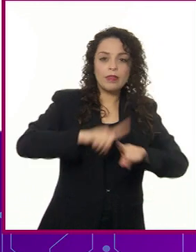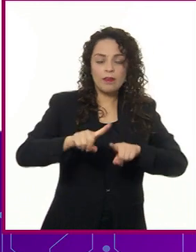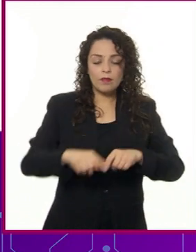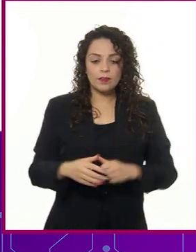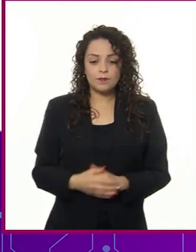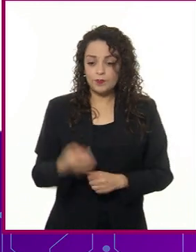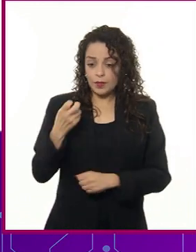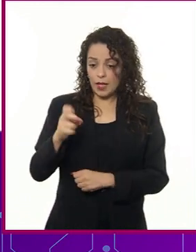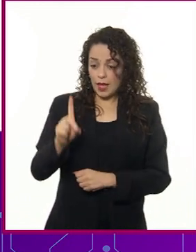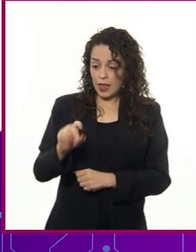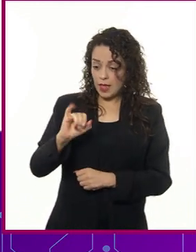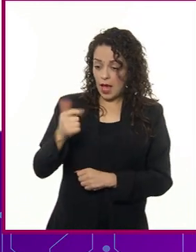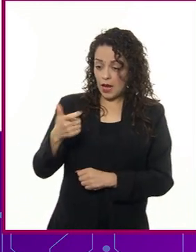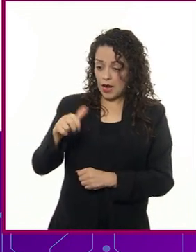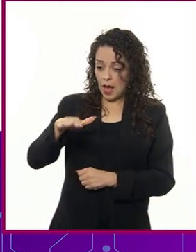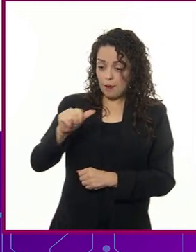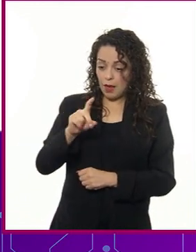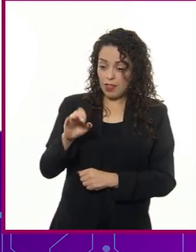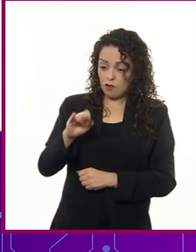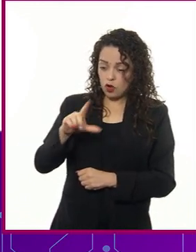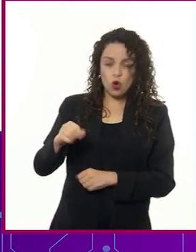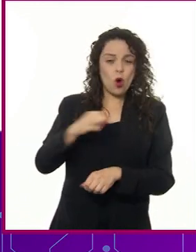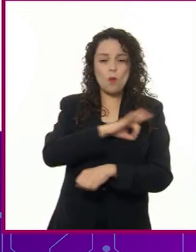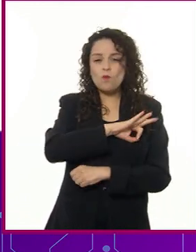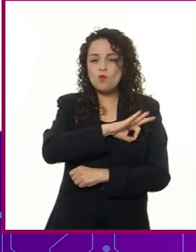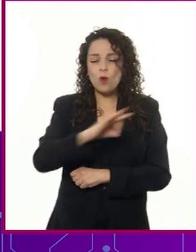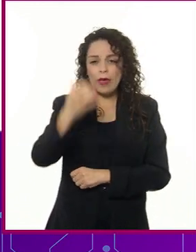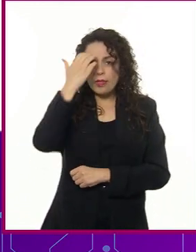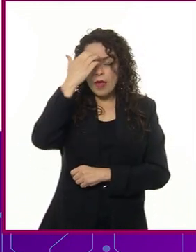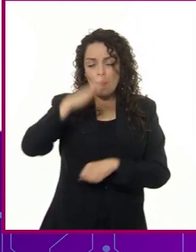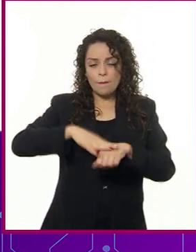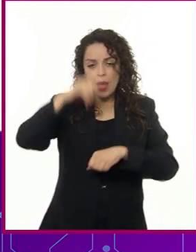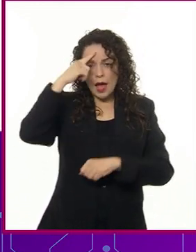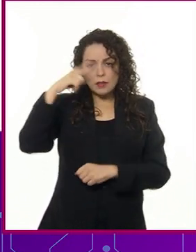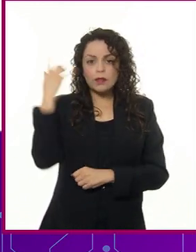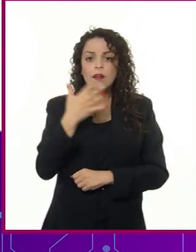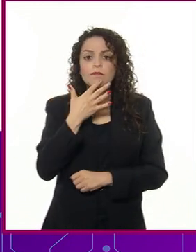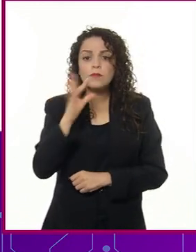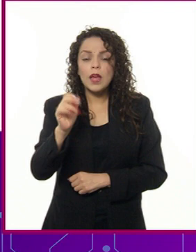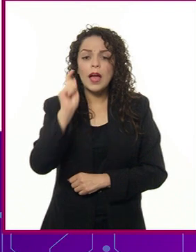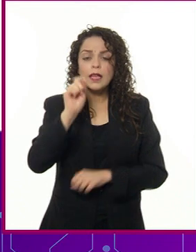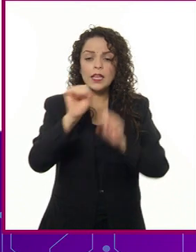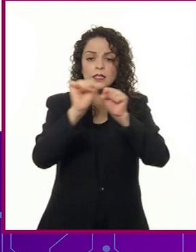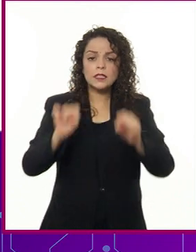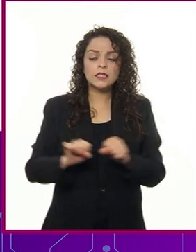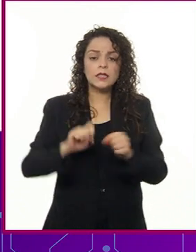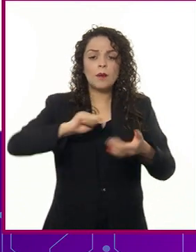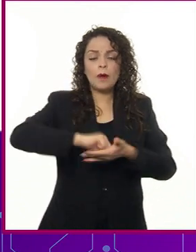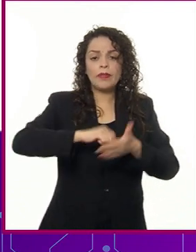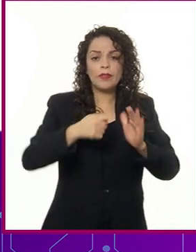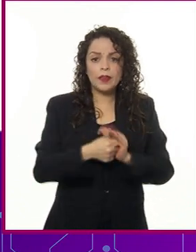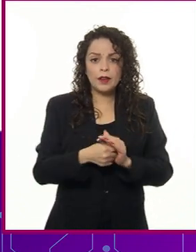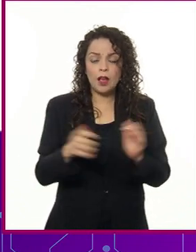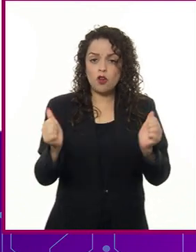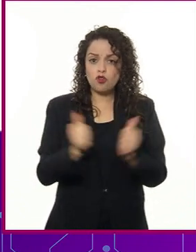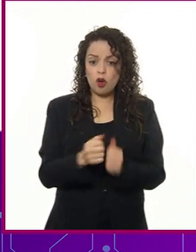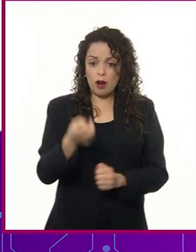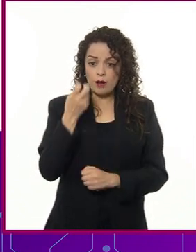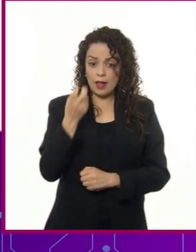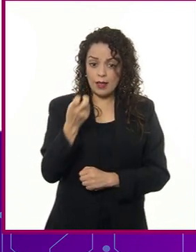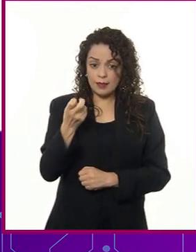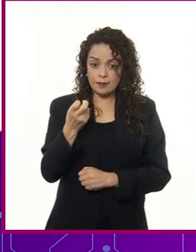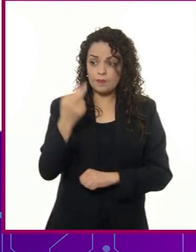conocer de una manera ágil y sencilla la operación de un sistema técnico que, mediante la representación